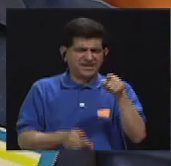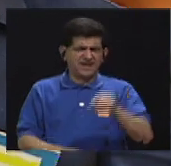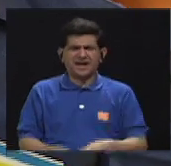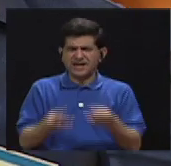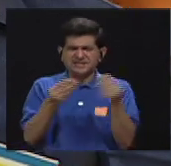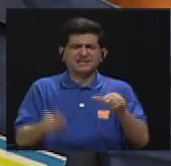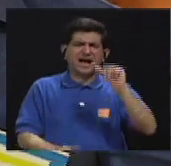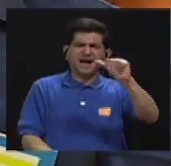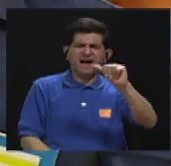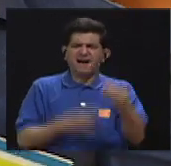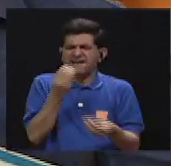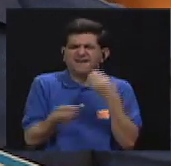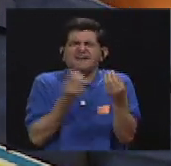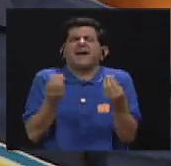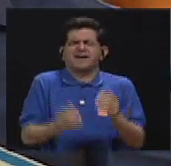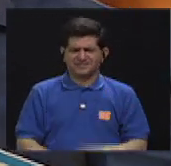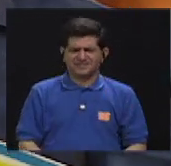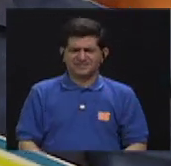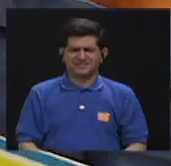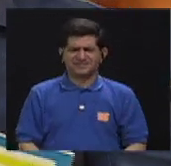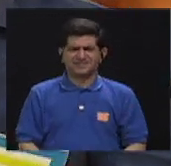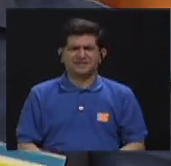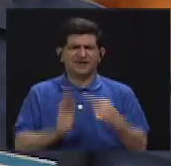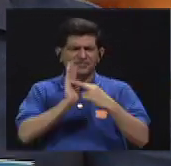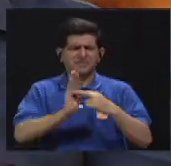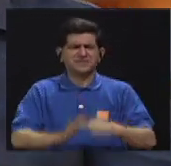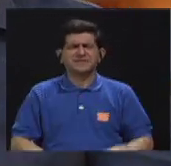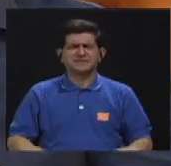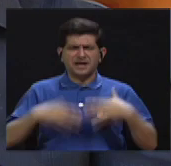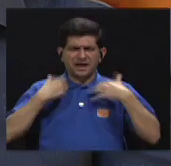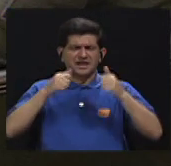arginina, qué viene a representar en la salud